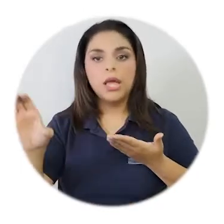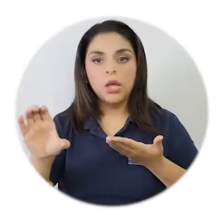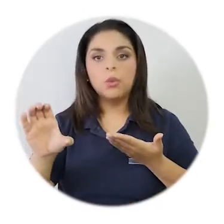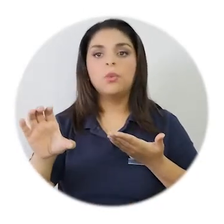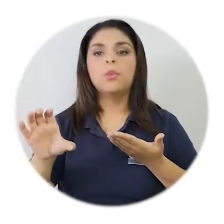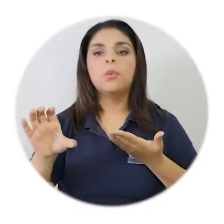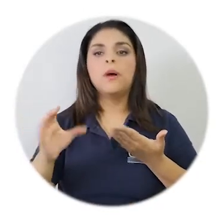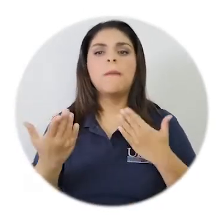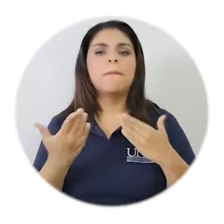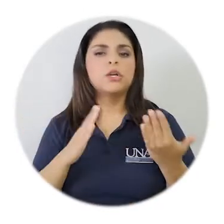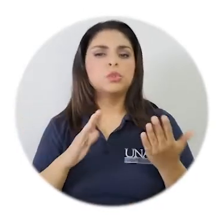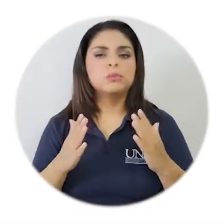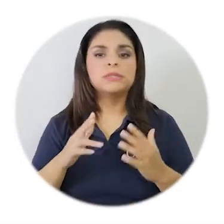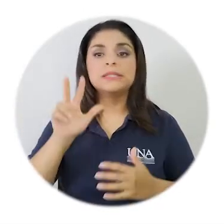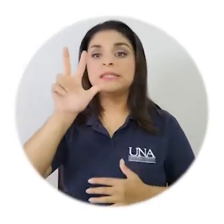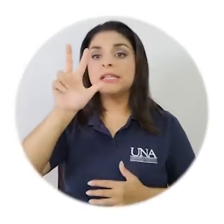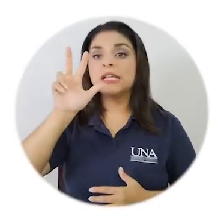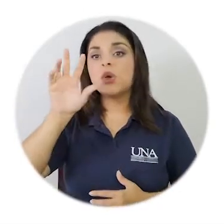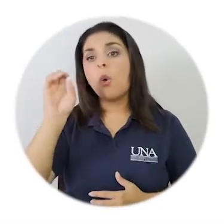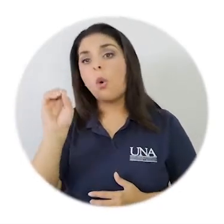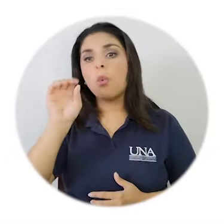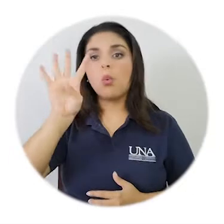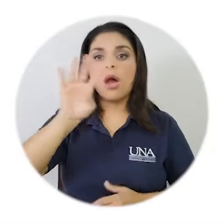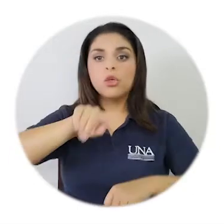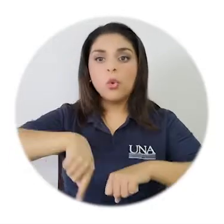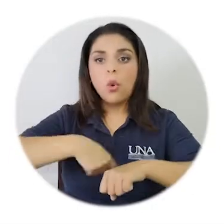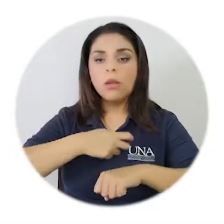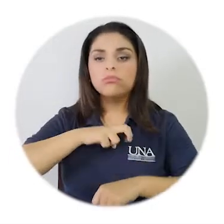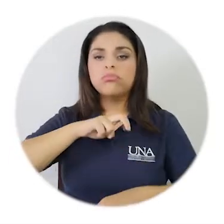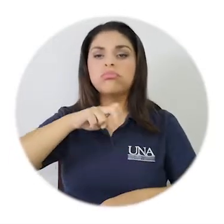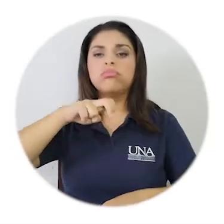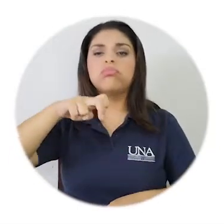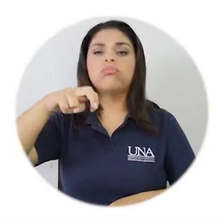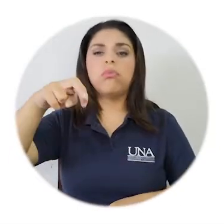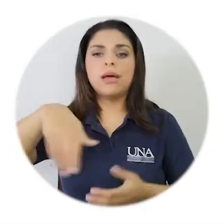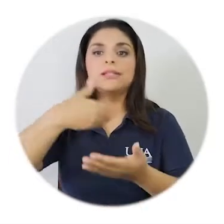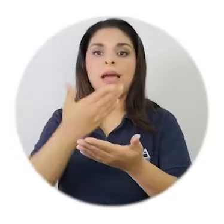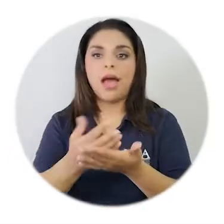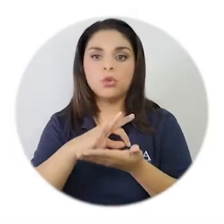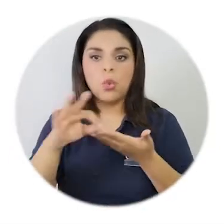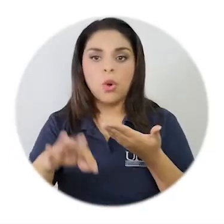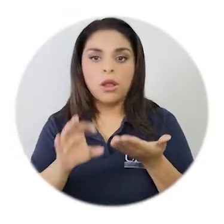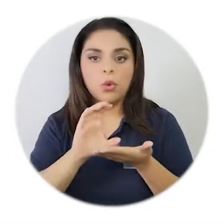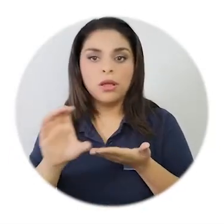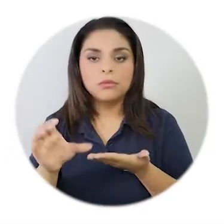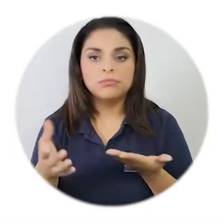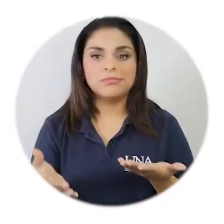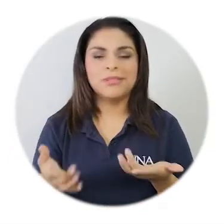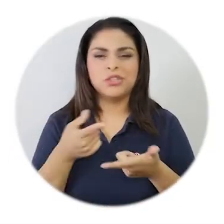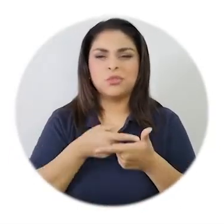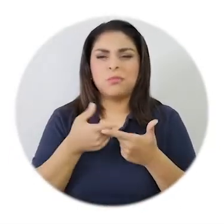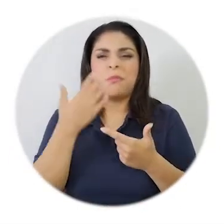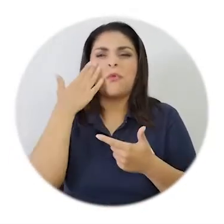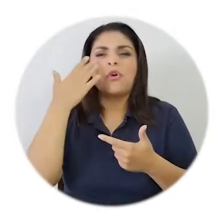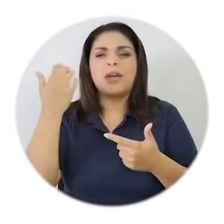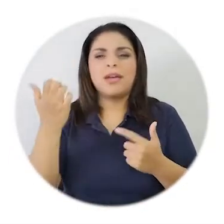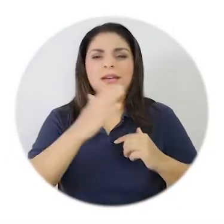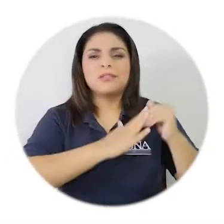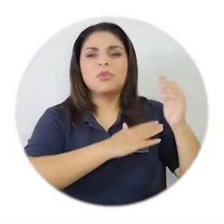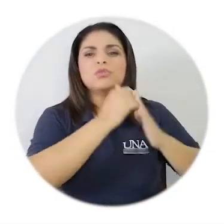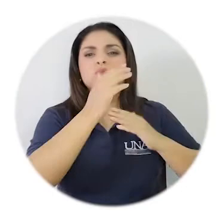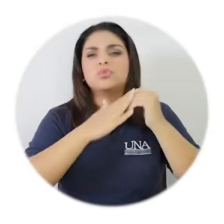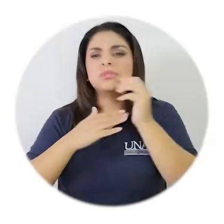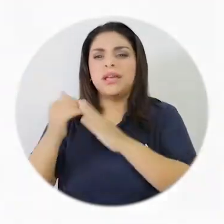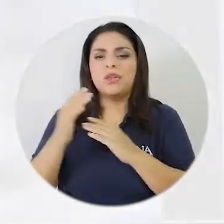educativos, ¿verdad? Podrían ser alrededor de 3 a 4 horas para dirigirse a un centro educativo. Entonces, ¿por qué estamos